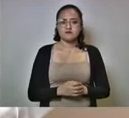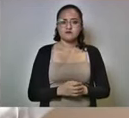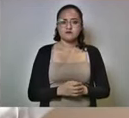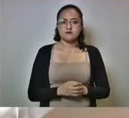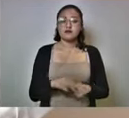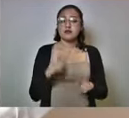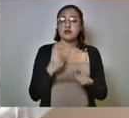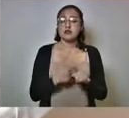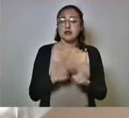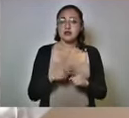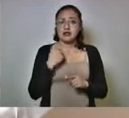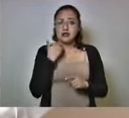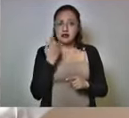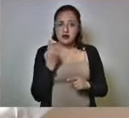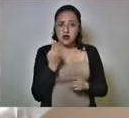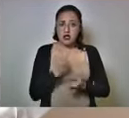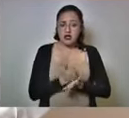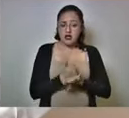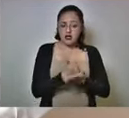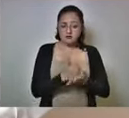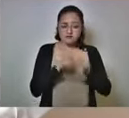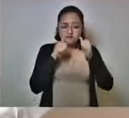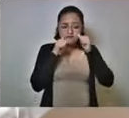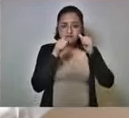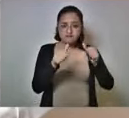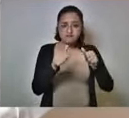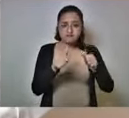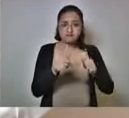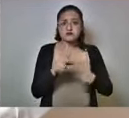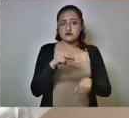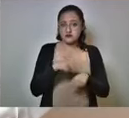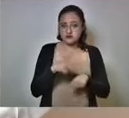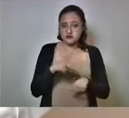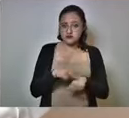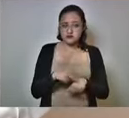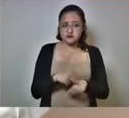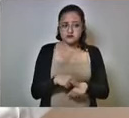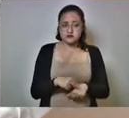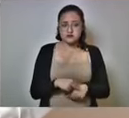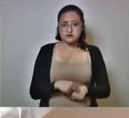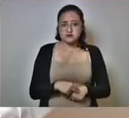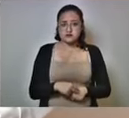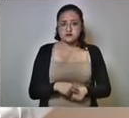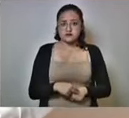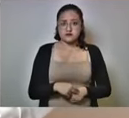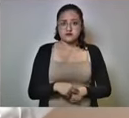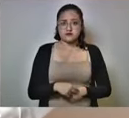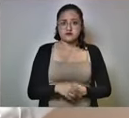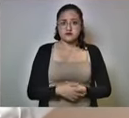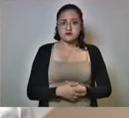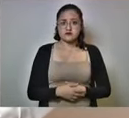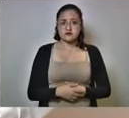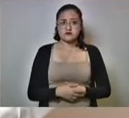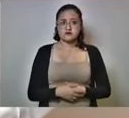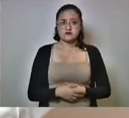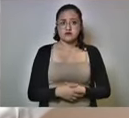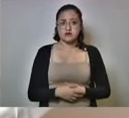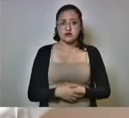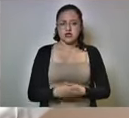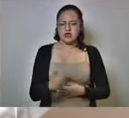que requiera atención médica, tenga o no tenga un